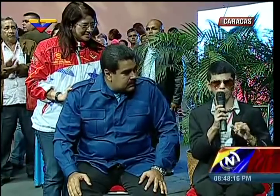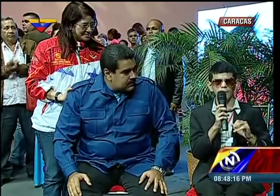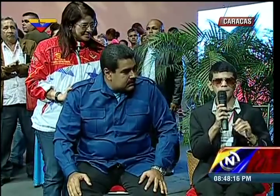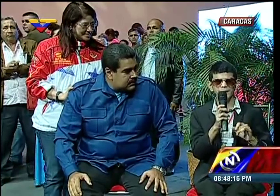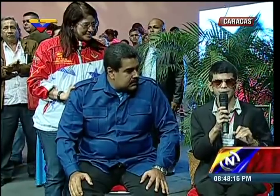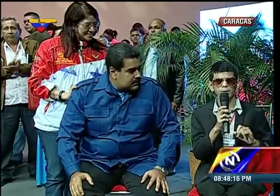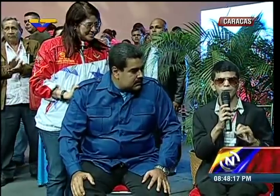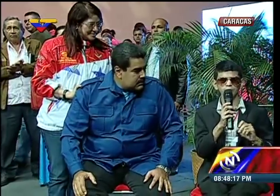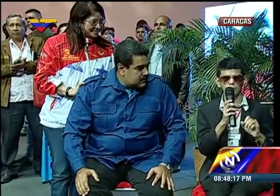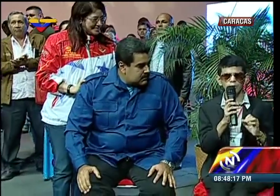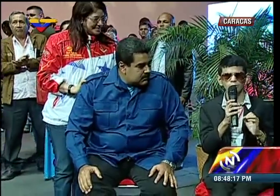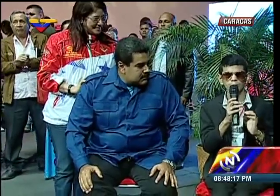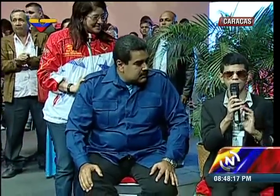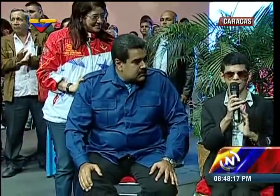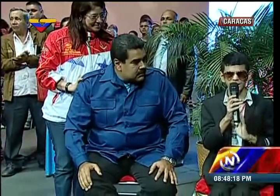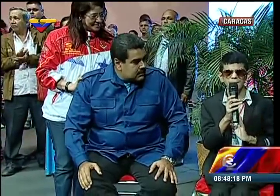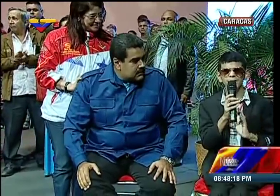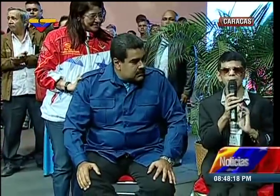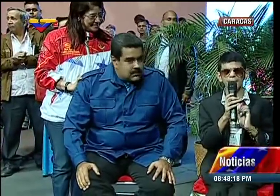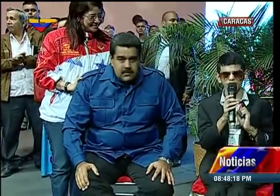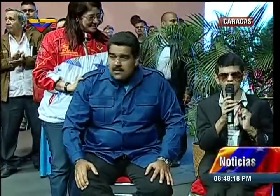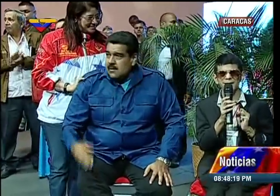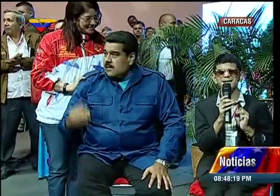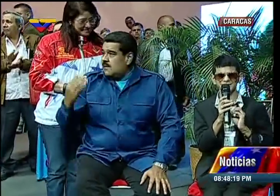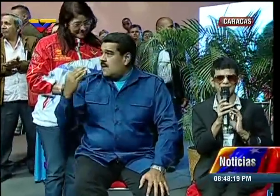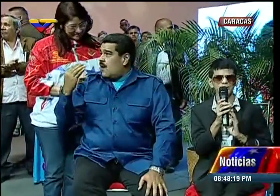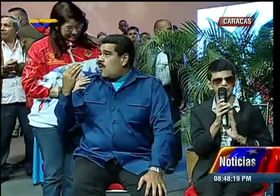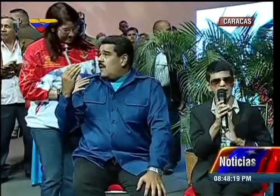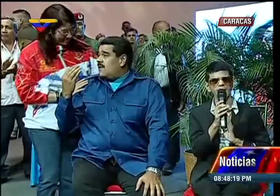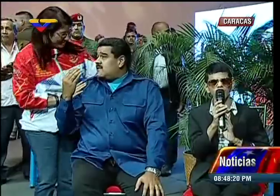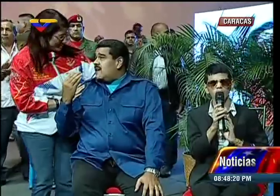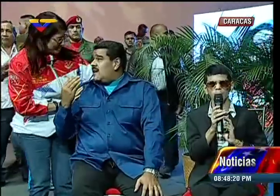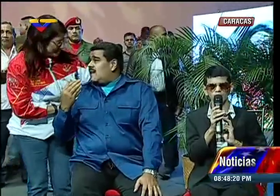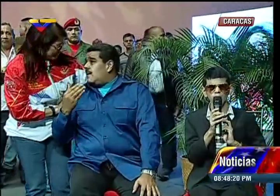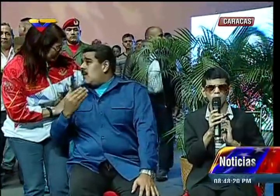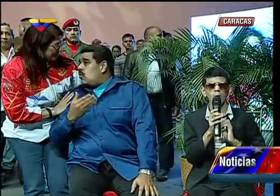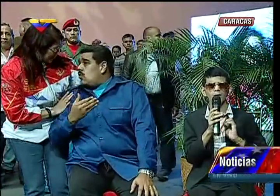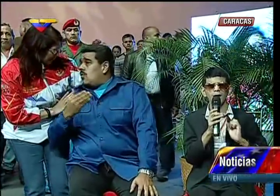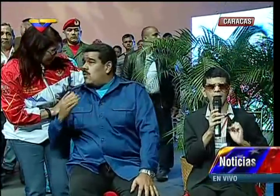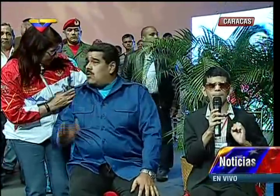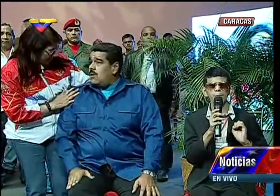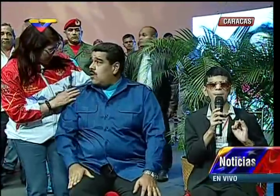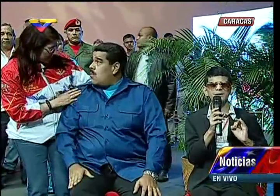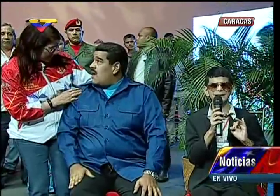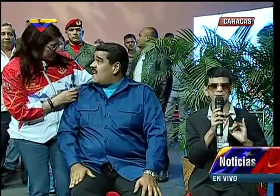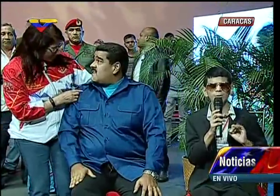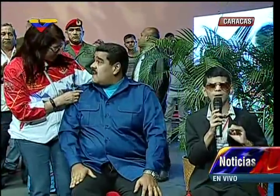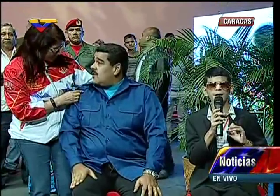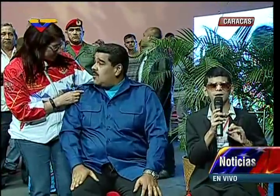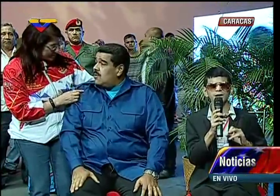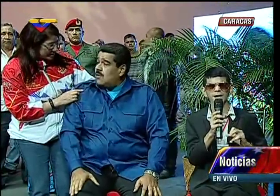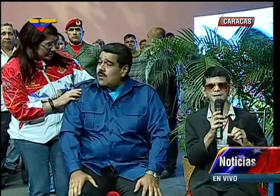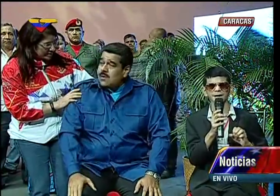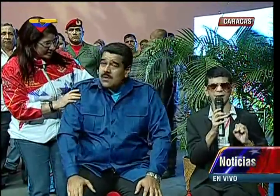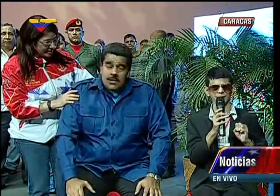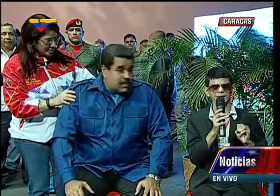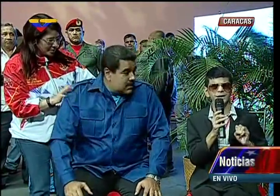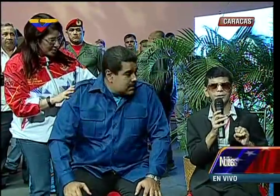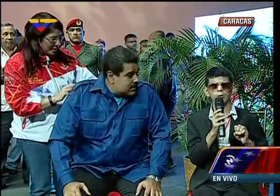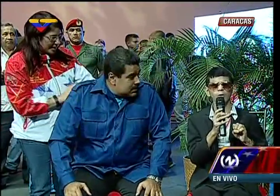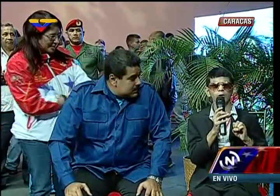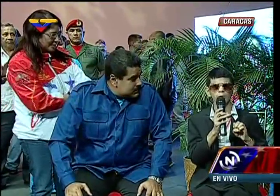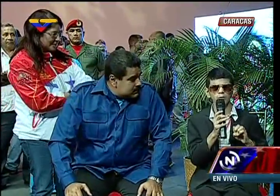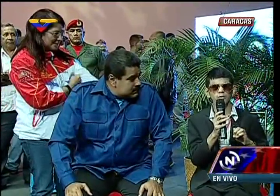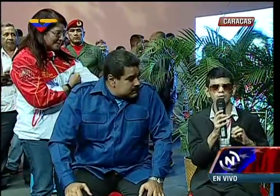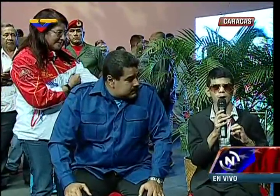Frías fue un hombre que dio futuro y eliminó la pobreza y ayudaba uno por uno. El pueblo se sonreía de